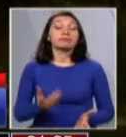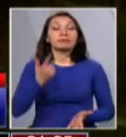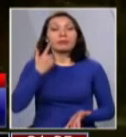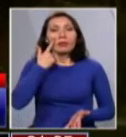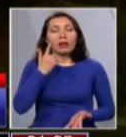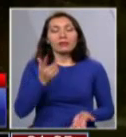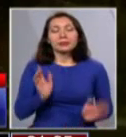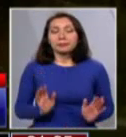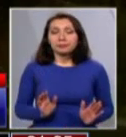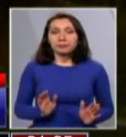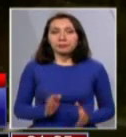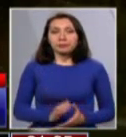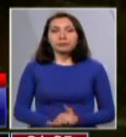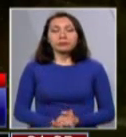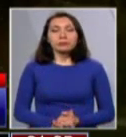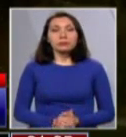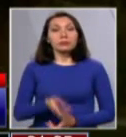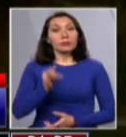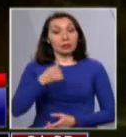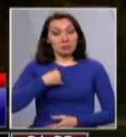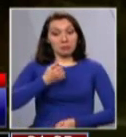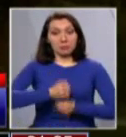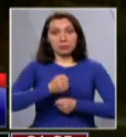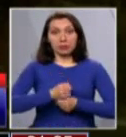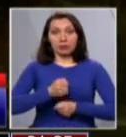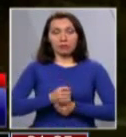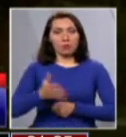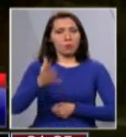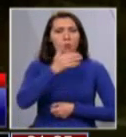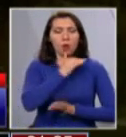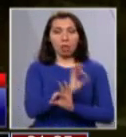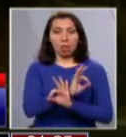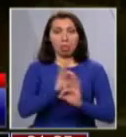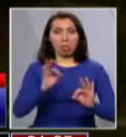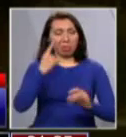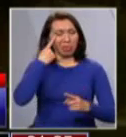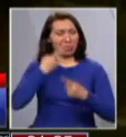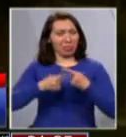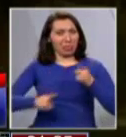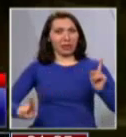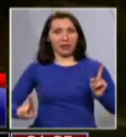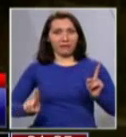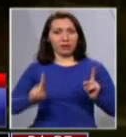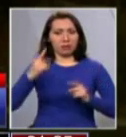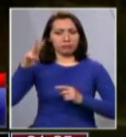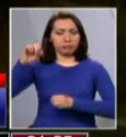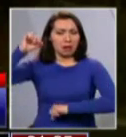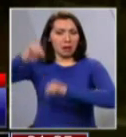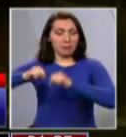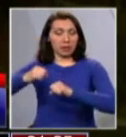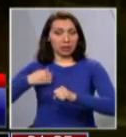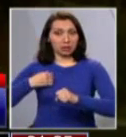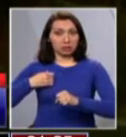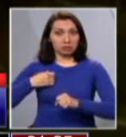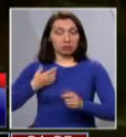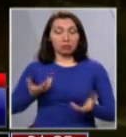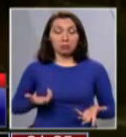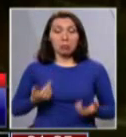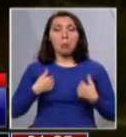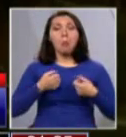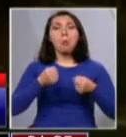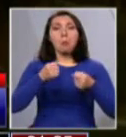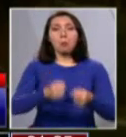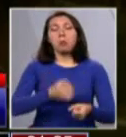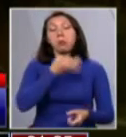si en mi trabajo no tengo nada que ver con una determinada empresa uno